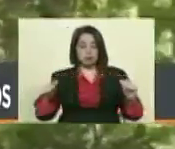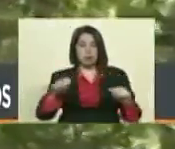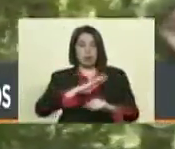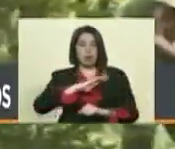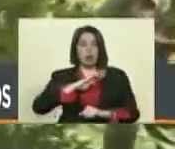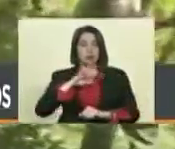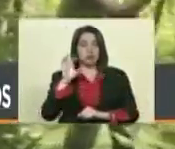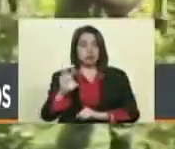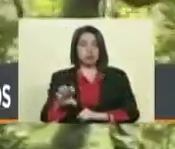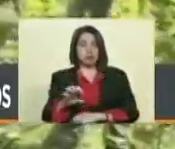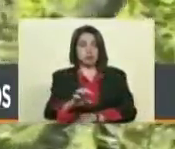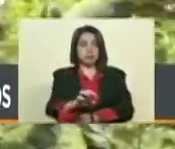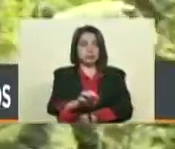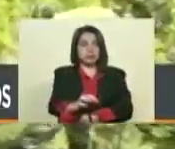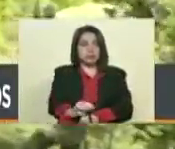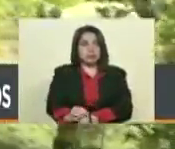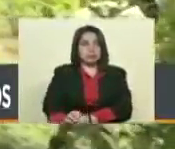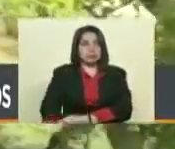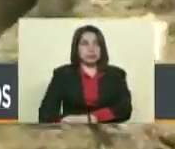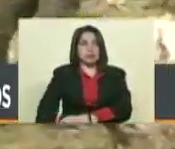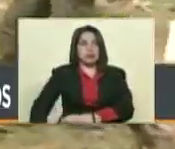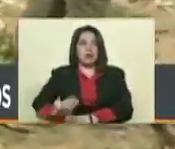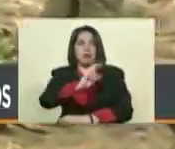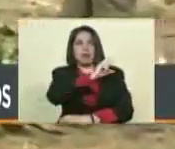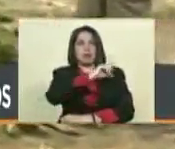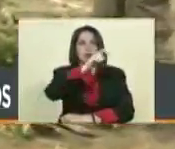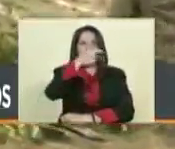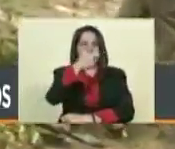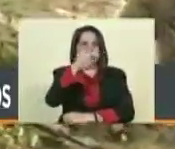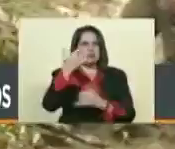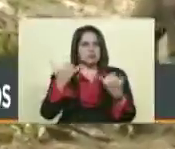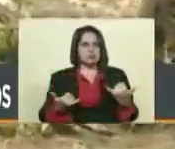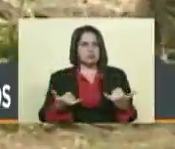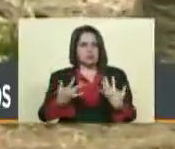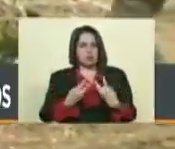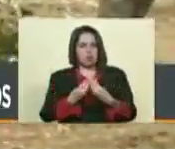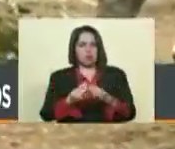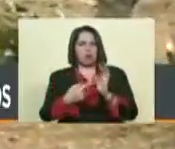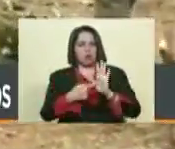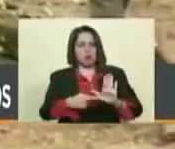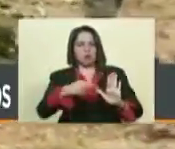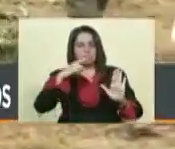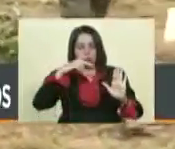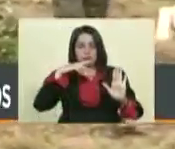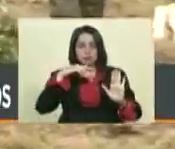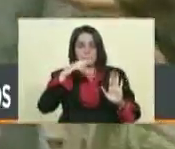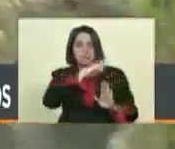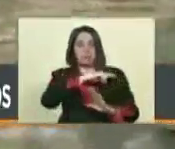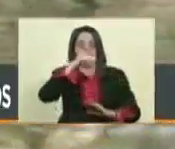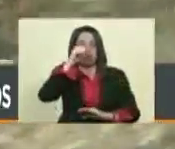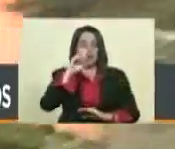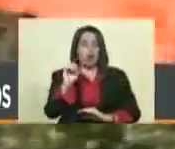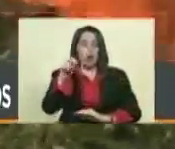debo al general de brigada Castillo García, que es el director de la ONA, y le va a hacer